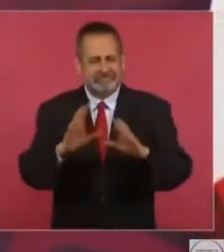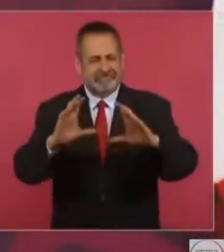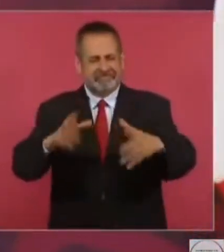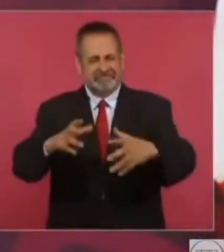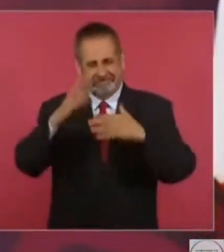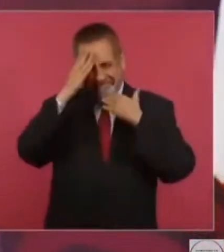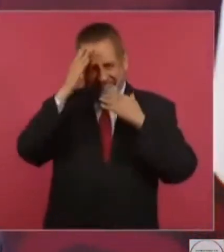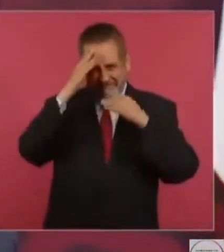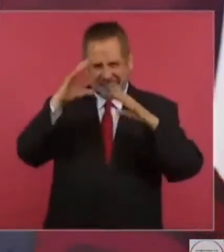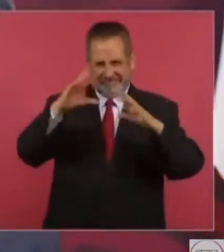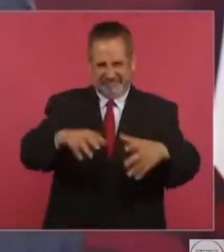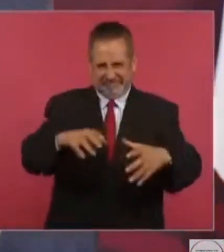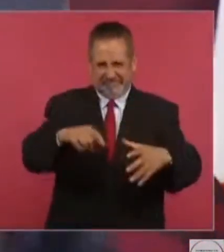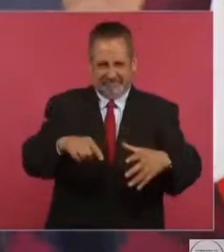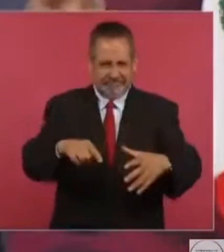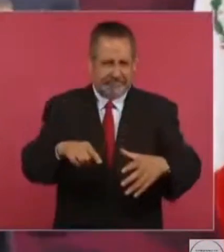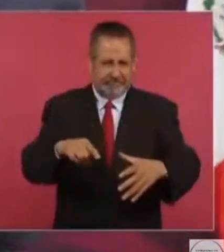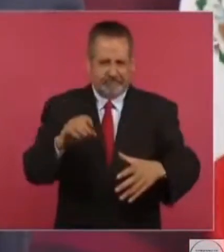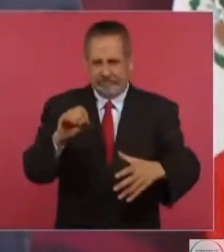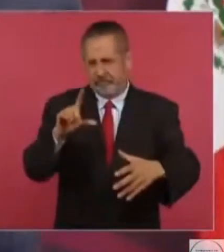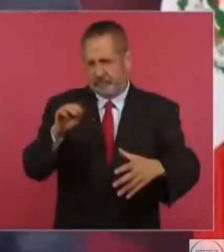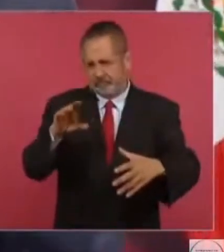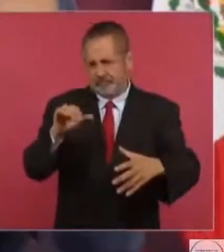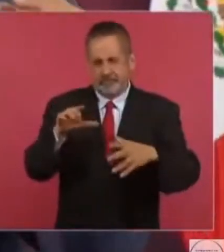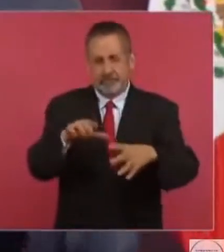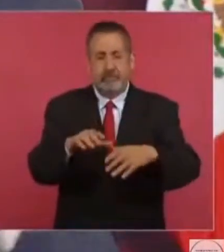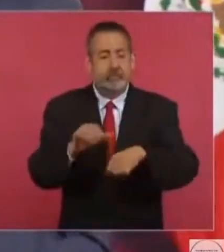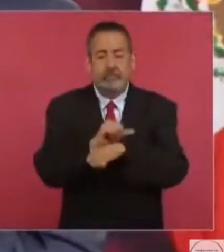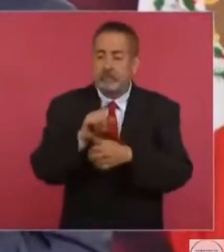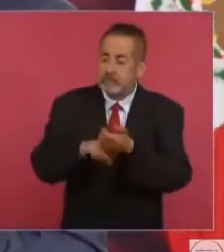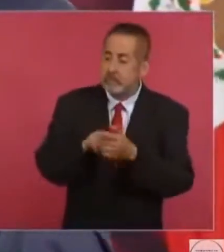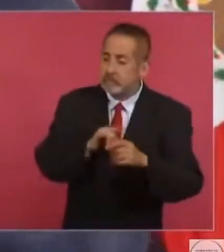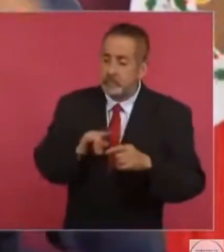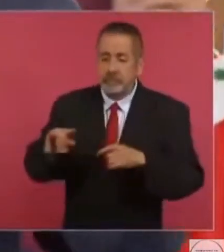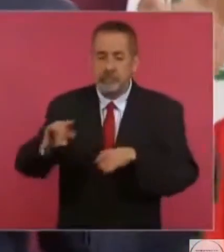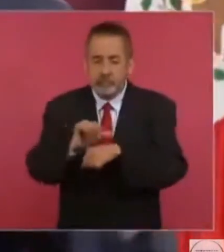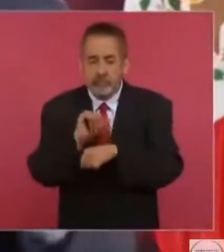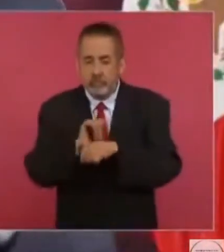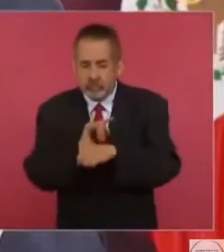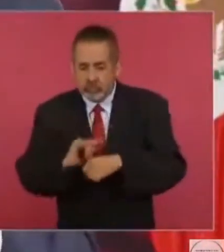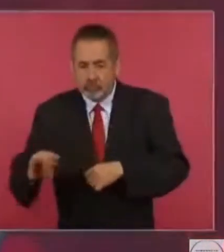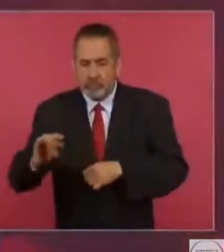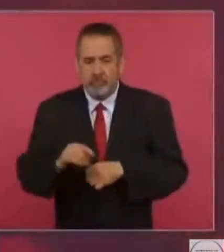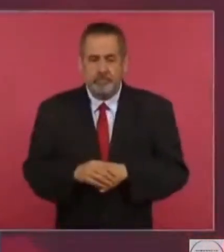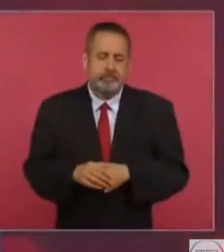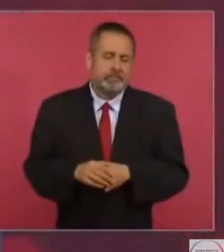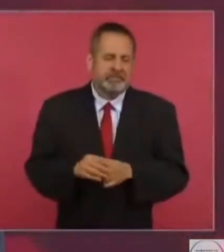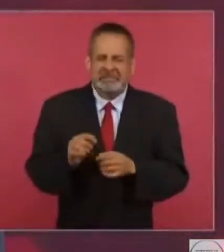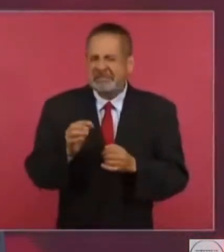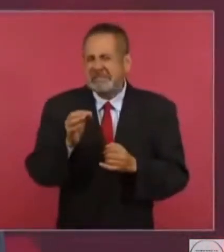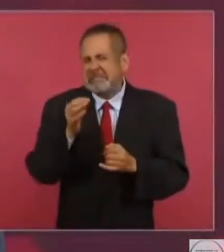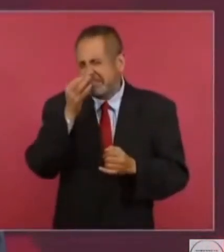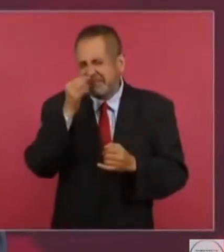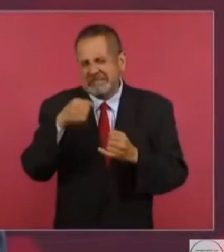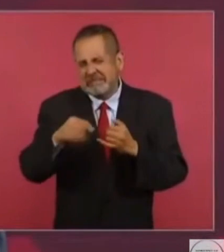vemos, porque pasaban los carros y eso. Y ya estábamos terminando